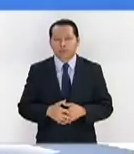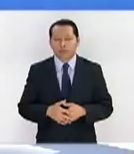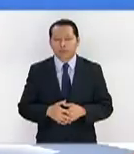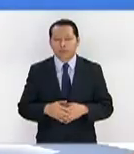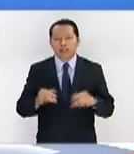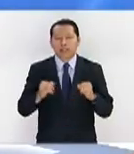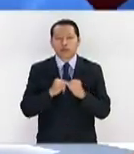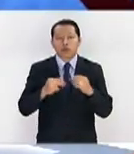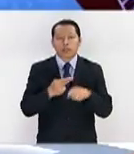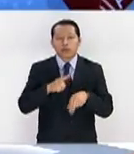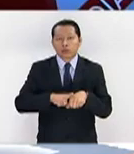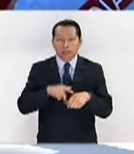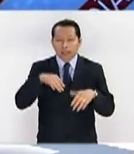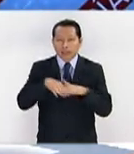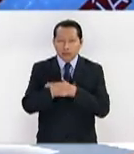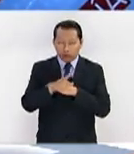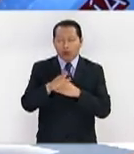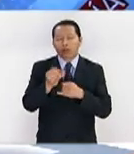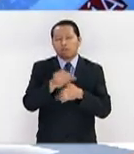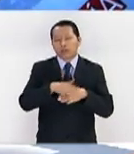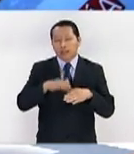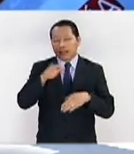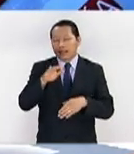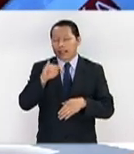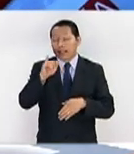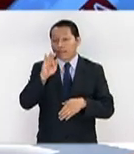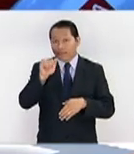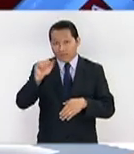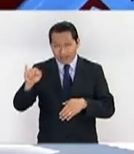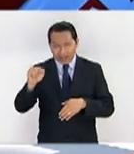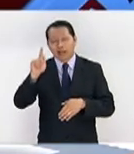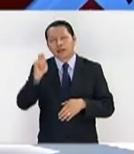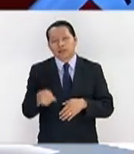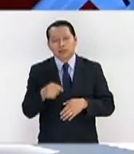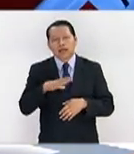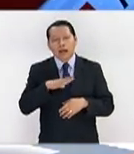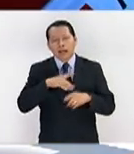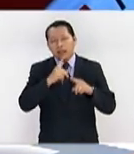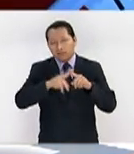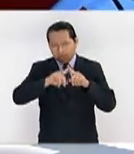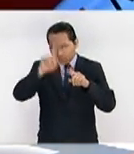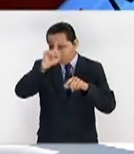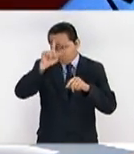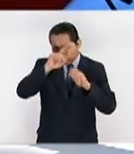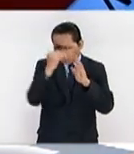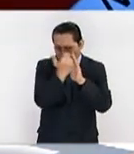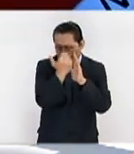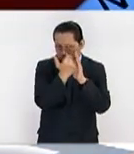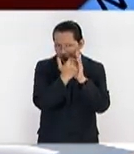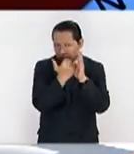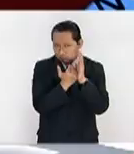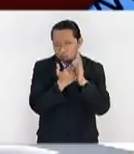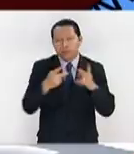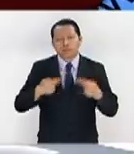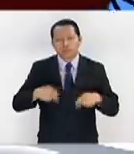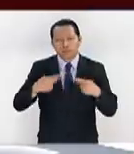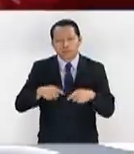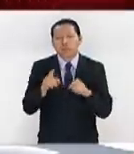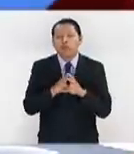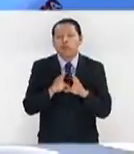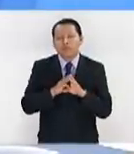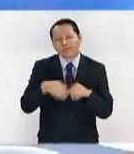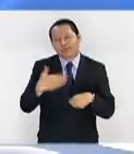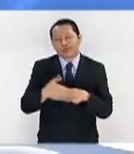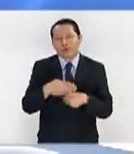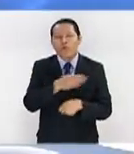Y el Instituto Nacional de Acceso a la Información y Protección de Datos Personales emitió una serie de recomendaciones al público consumidor previo al